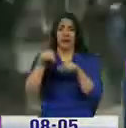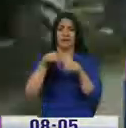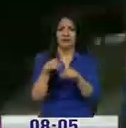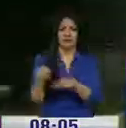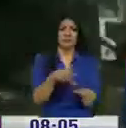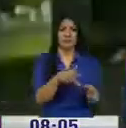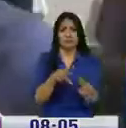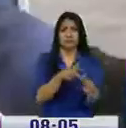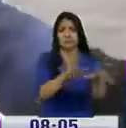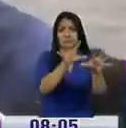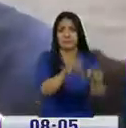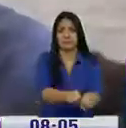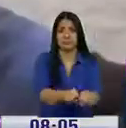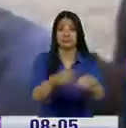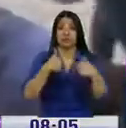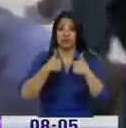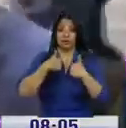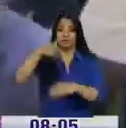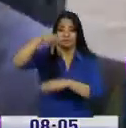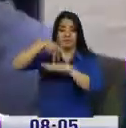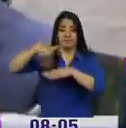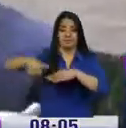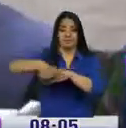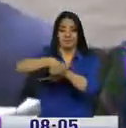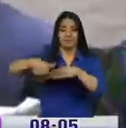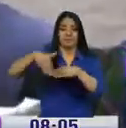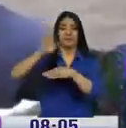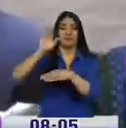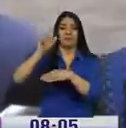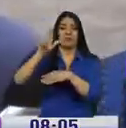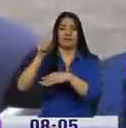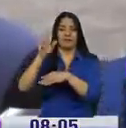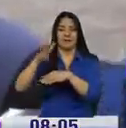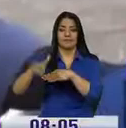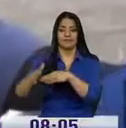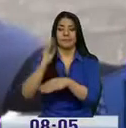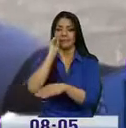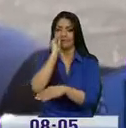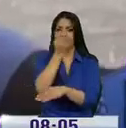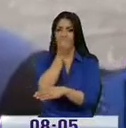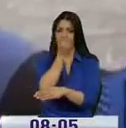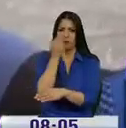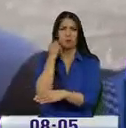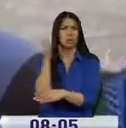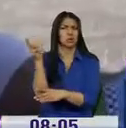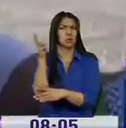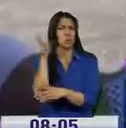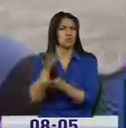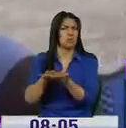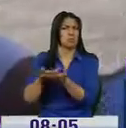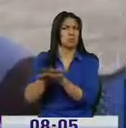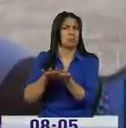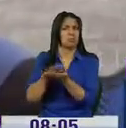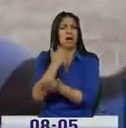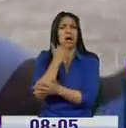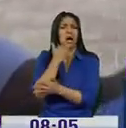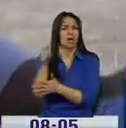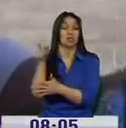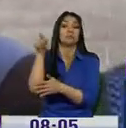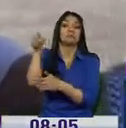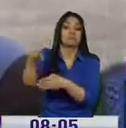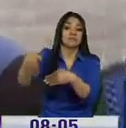intentaban detenerlo. Yo estaba acá en la esquina de la Bolívar y Flores cuando oí un bullicioso ahí en la esquina